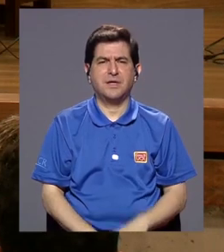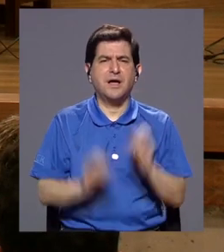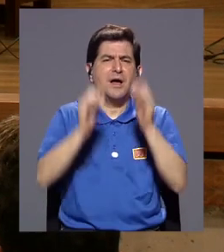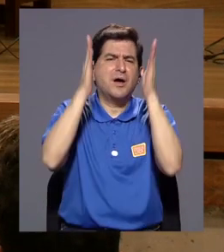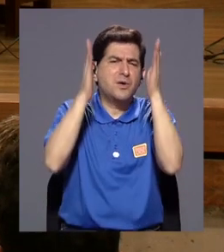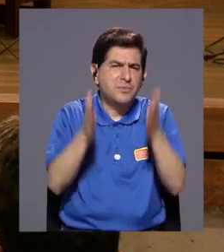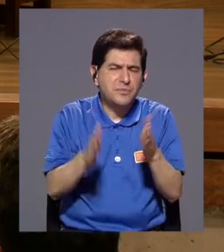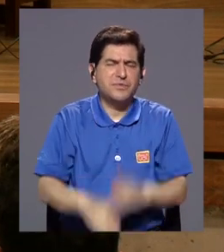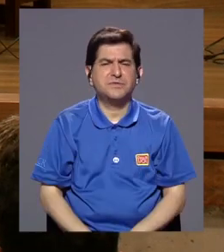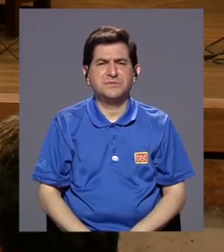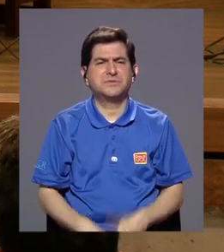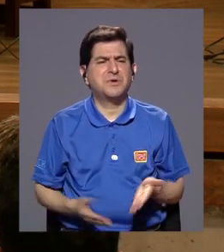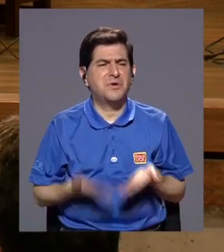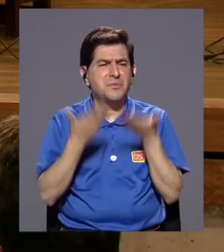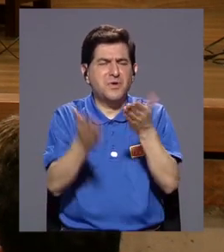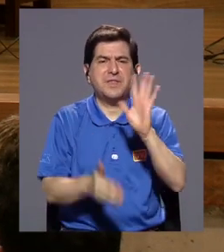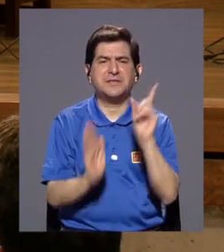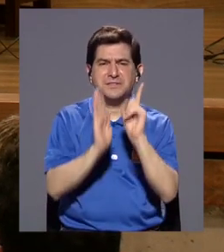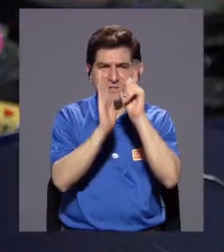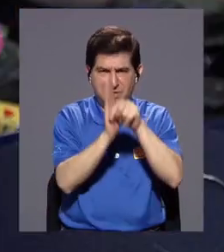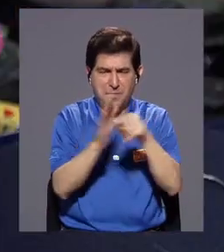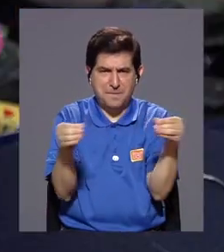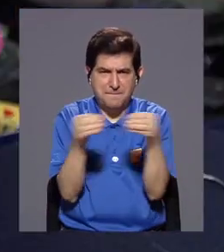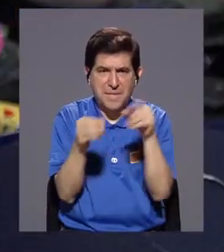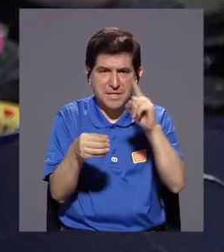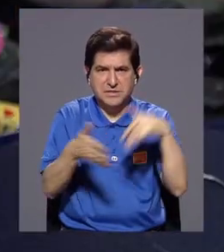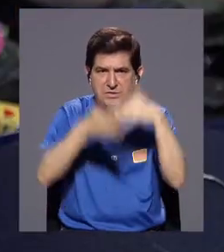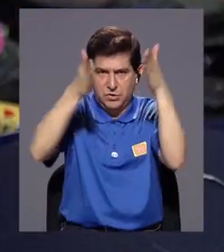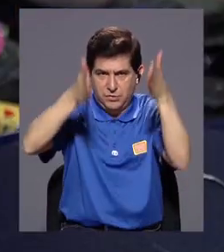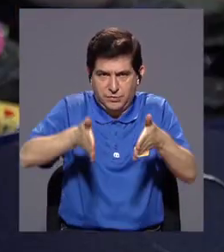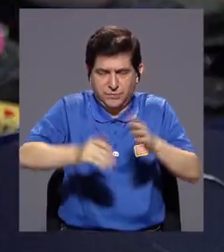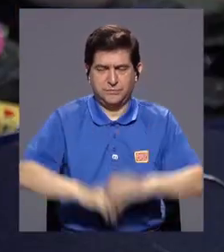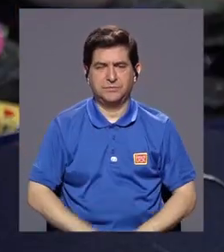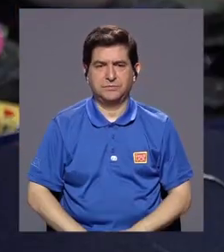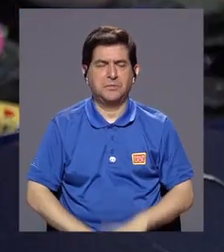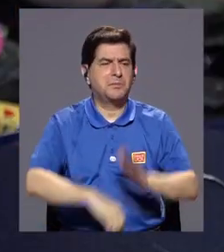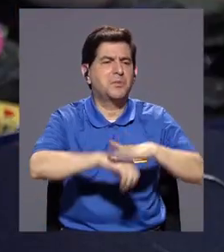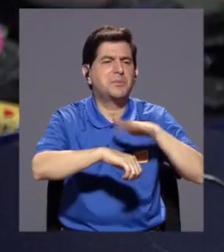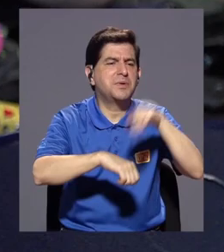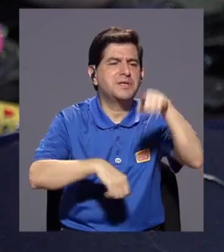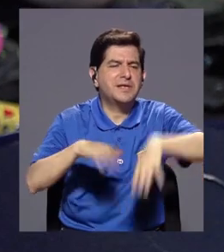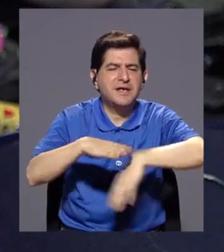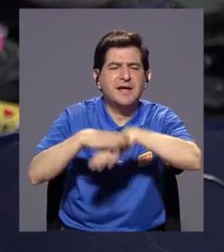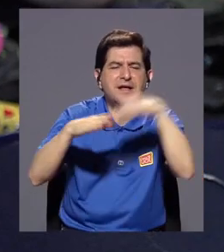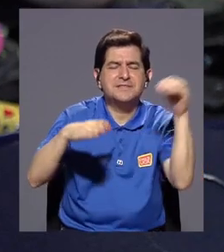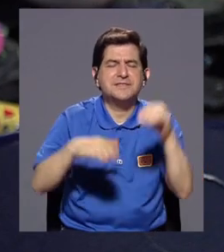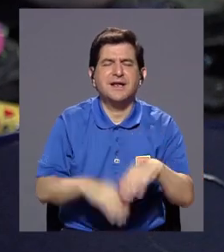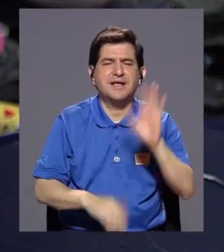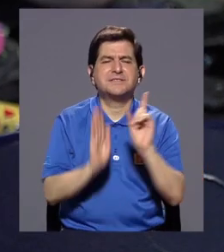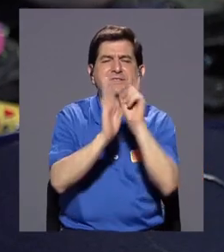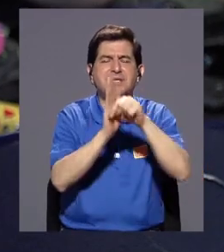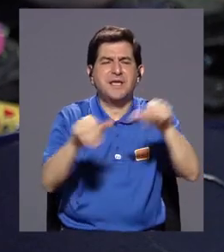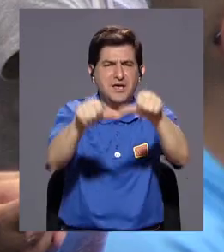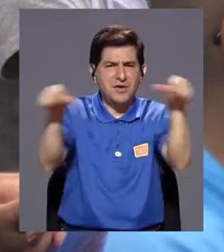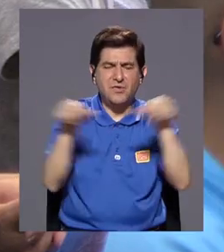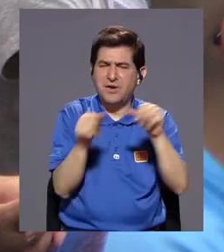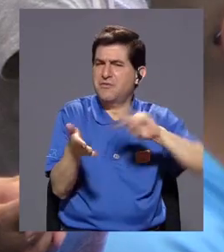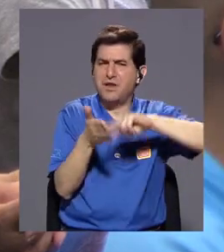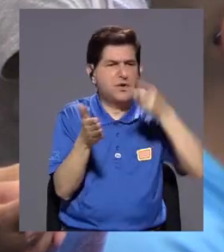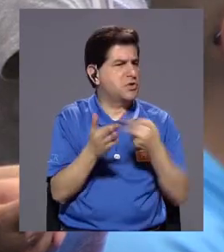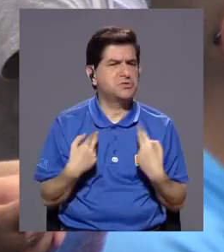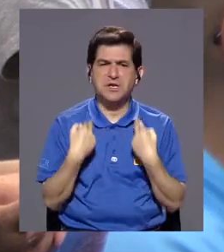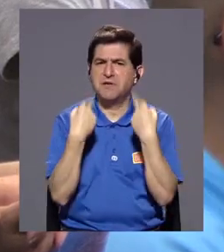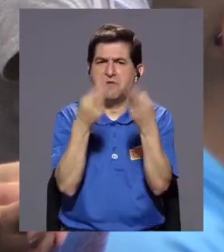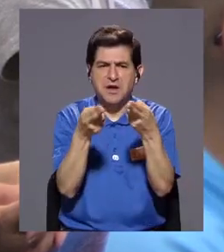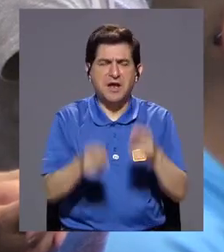darle 5 minutos más a un alumno, por dejar que salga 5 minutos del aula, ustedes no le están regalando el año.